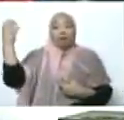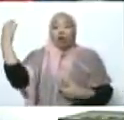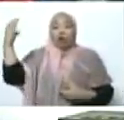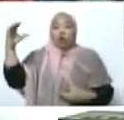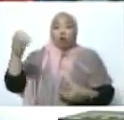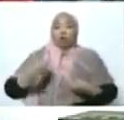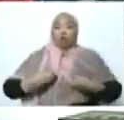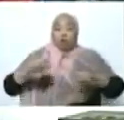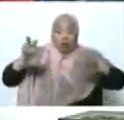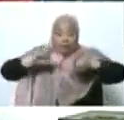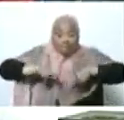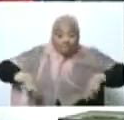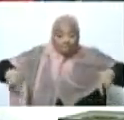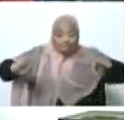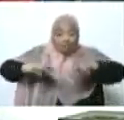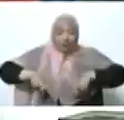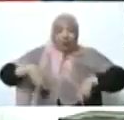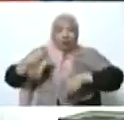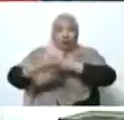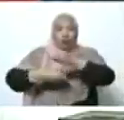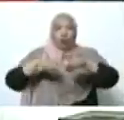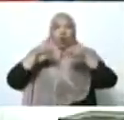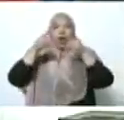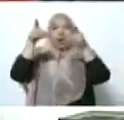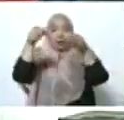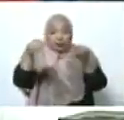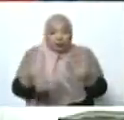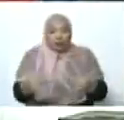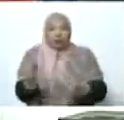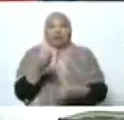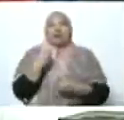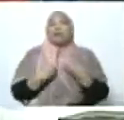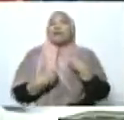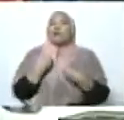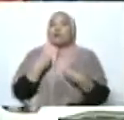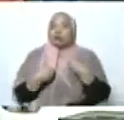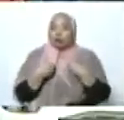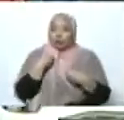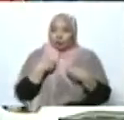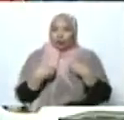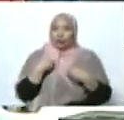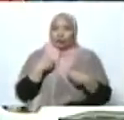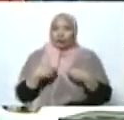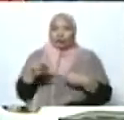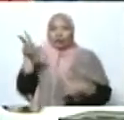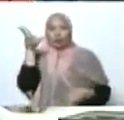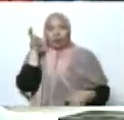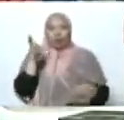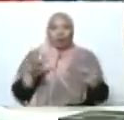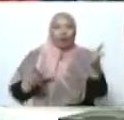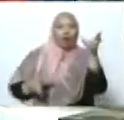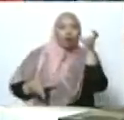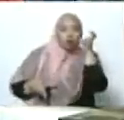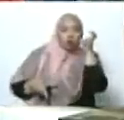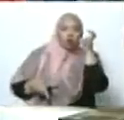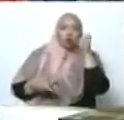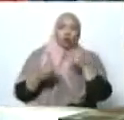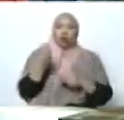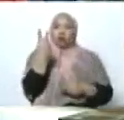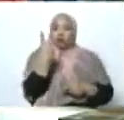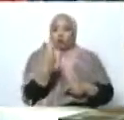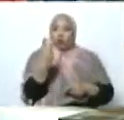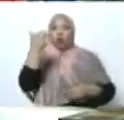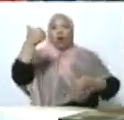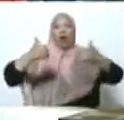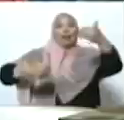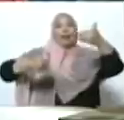una investigación seria sobre lo que ocurre en Monómeros. Esa es la angustia que ellos tienen, ¿ves? Cuando uno escucha que los dos candidatos